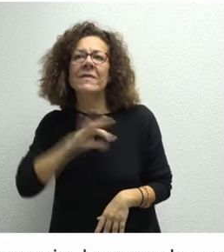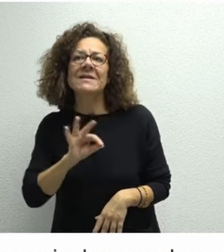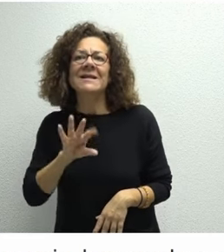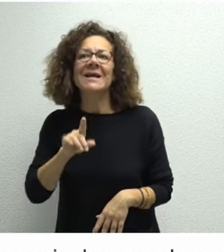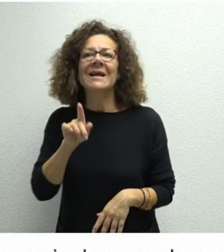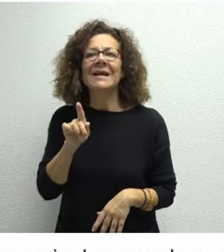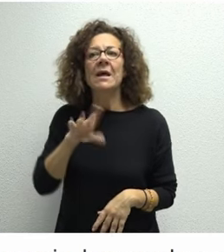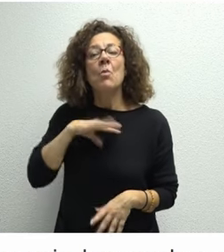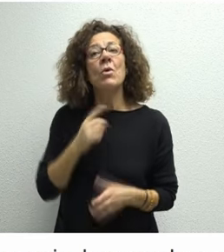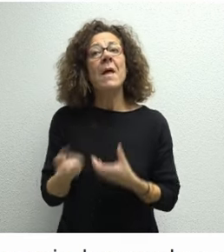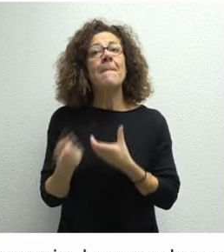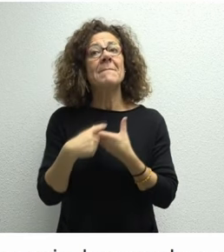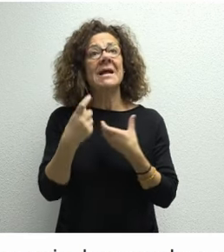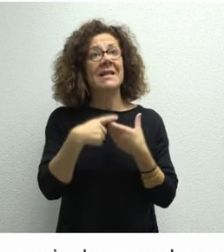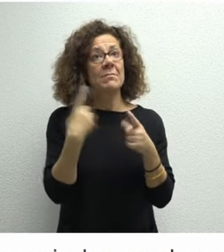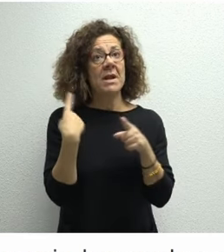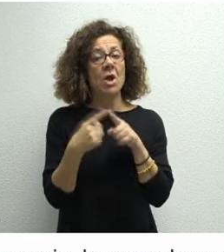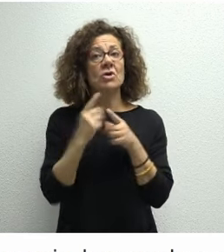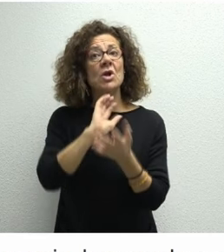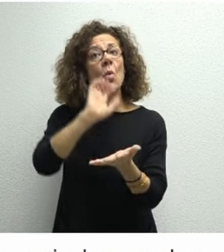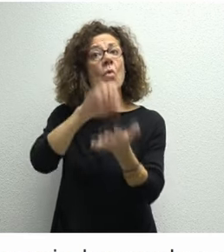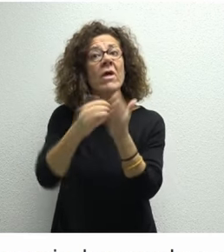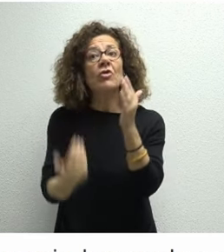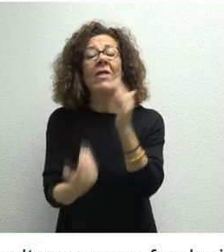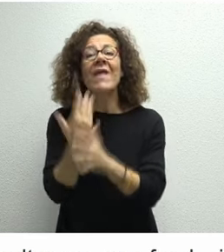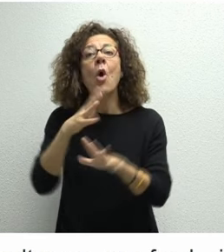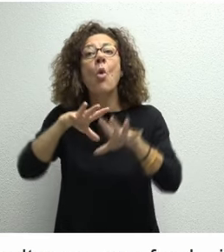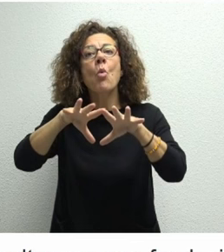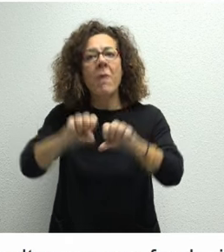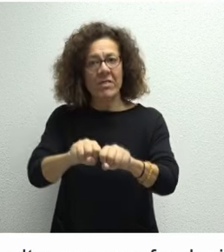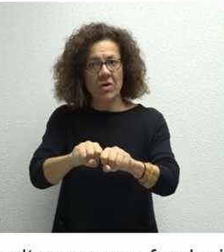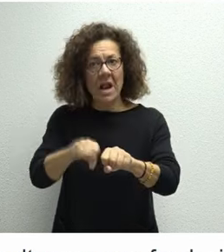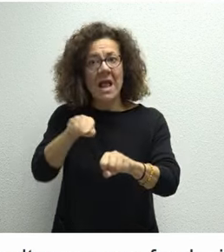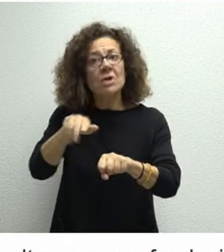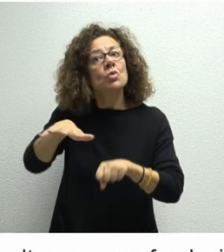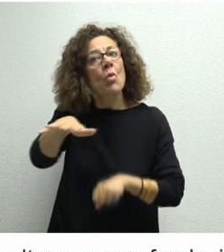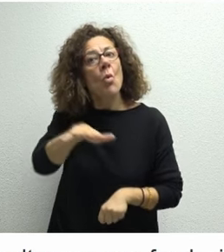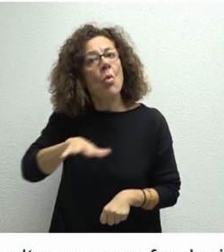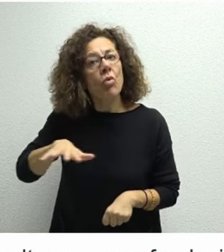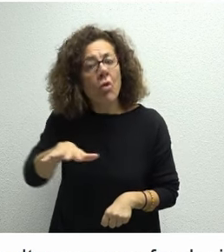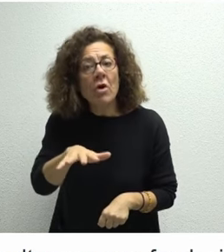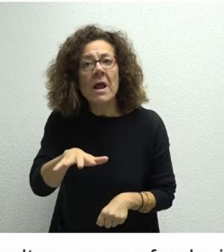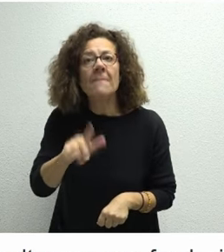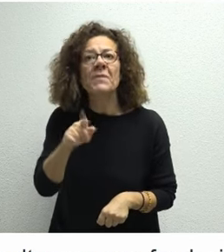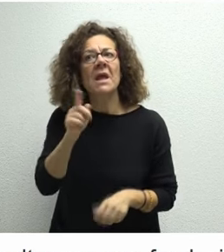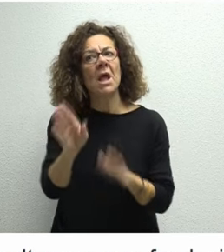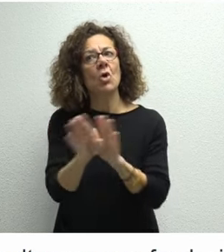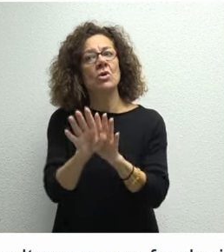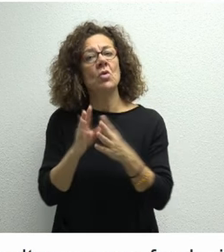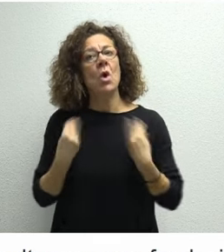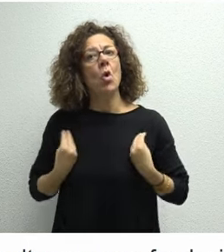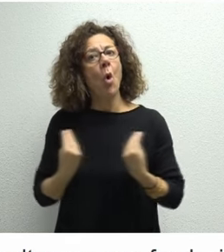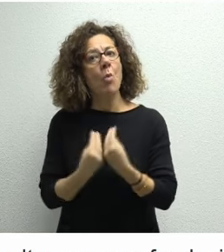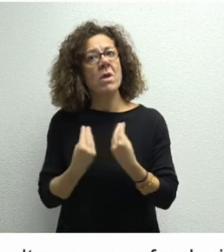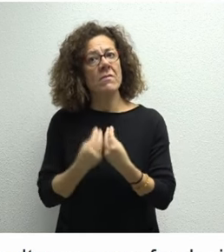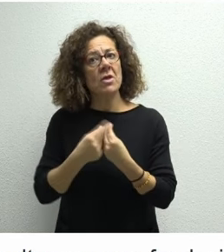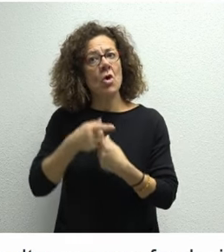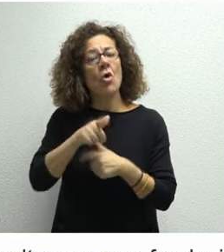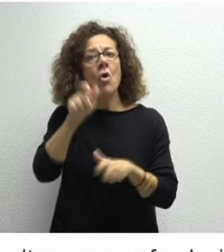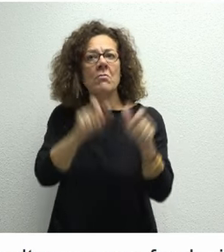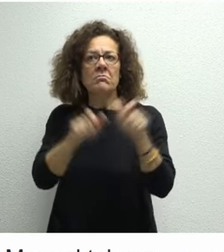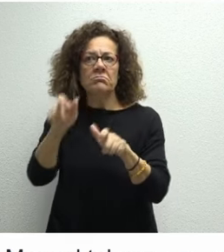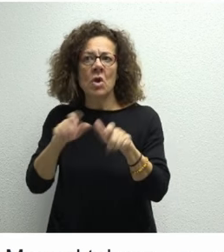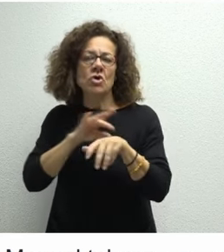participar en actividades que se Proponen dde un centro de día ocupacional en su zona y que eh continúe conviviendo allí con la ayuda de los agentes